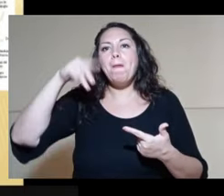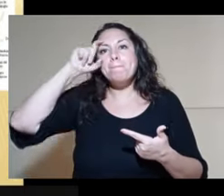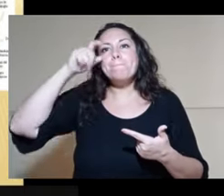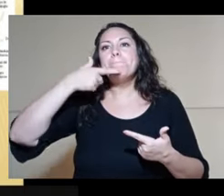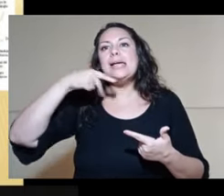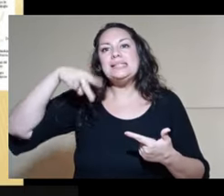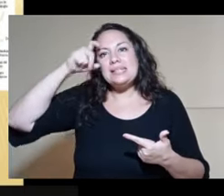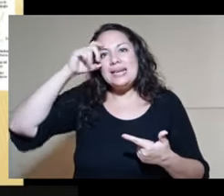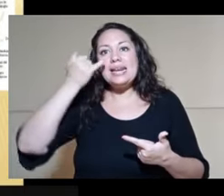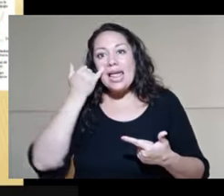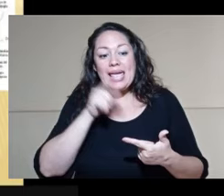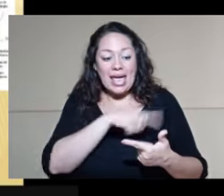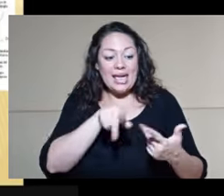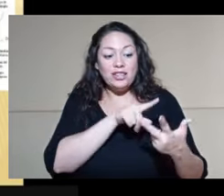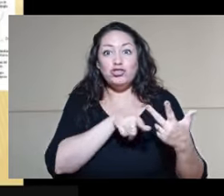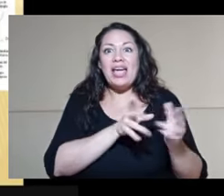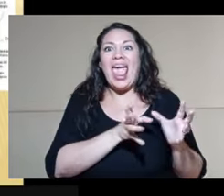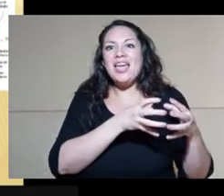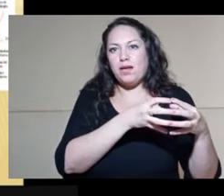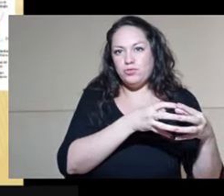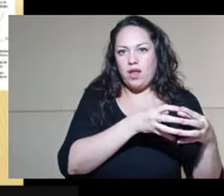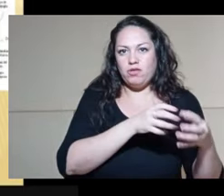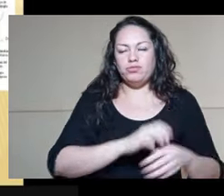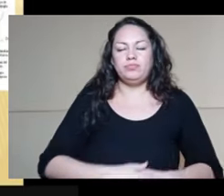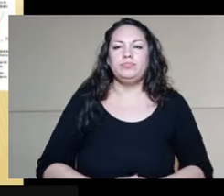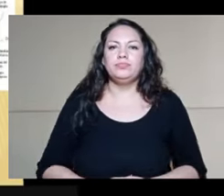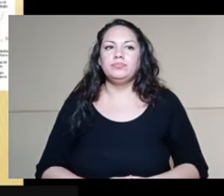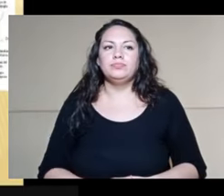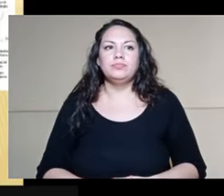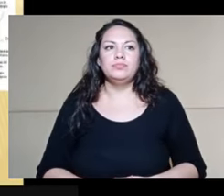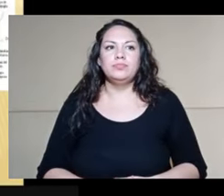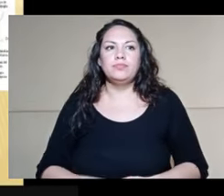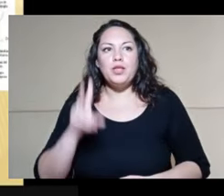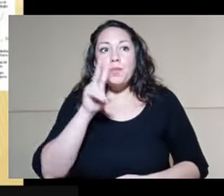los Olmeisner, que son los encapsulados. ¿Ah?